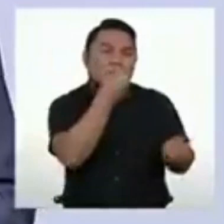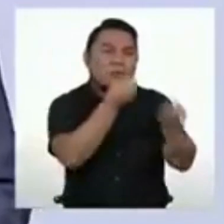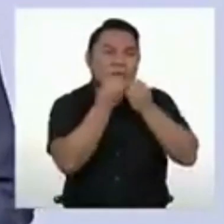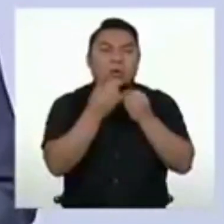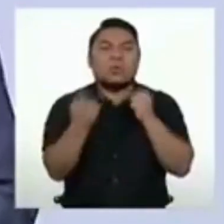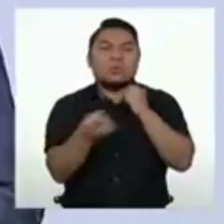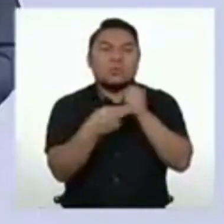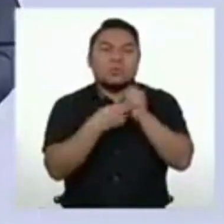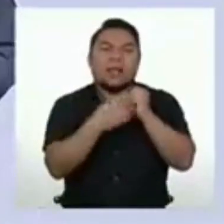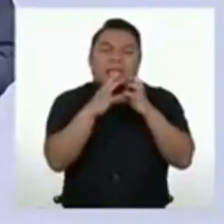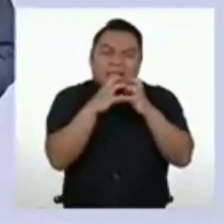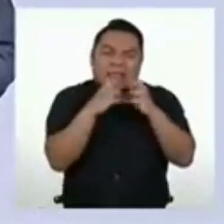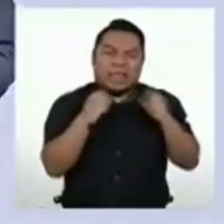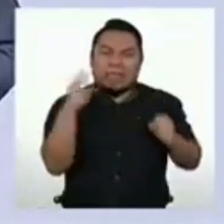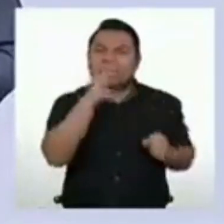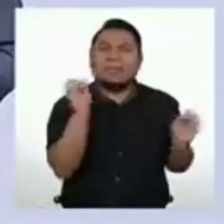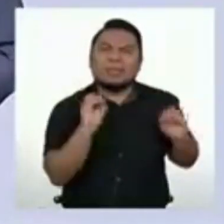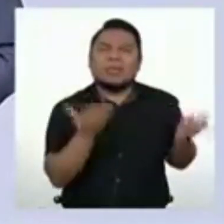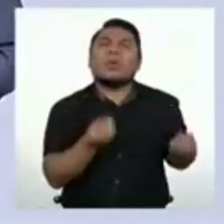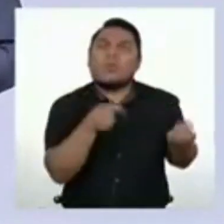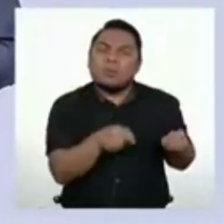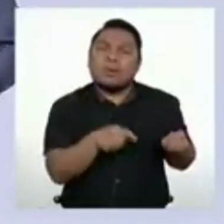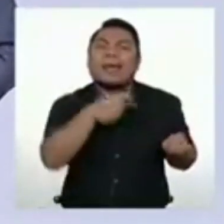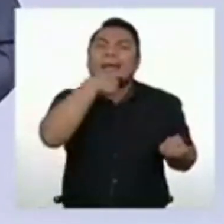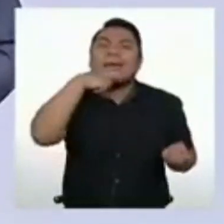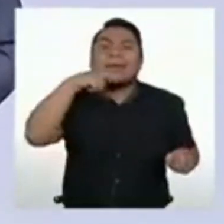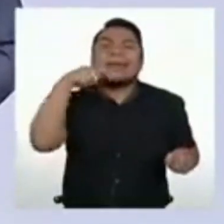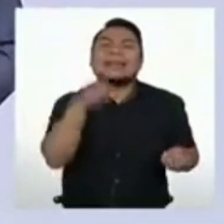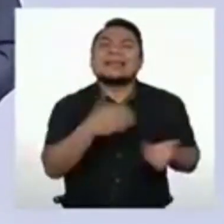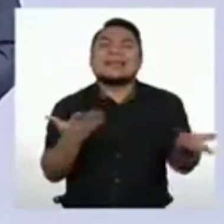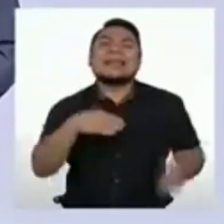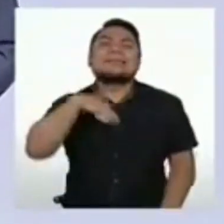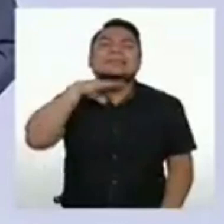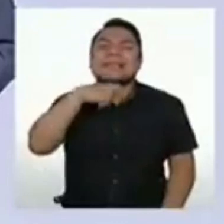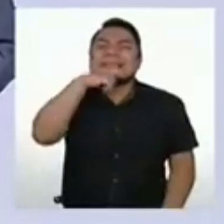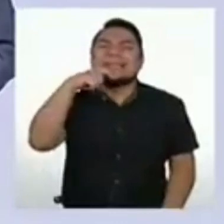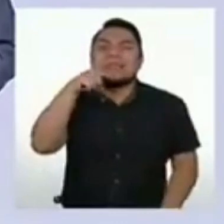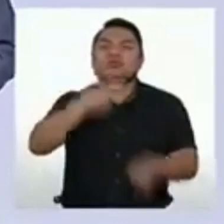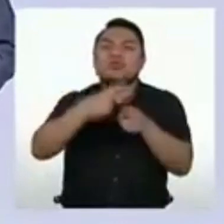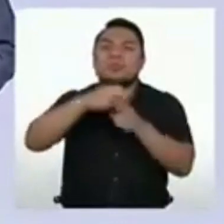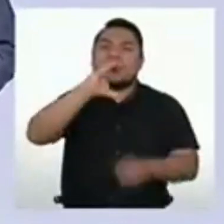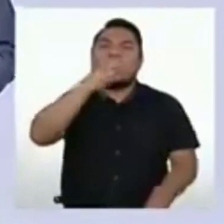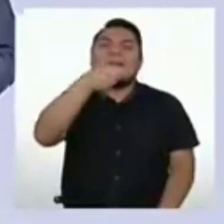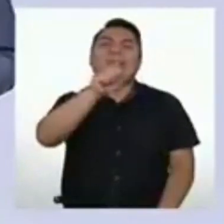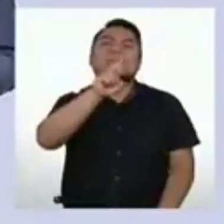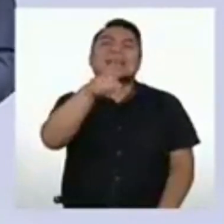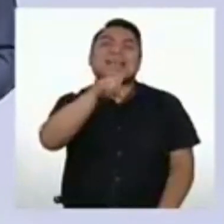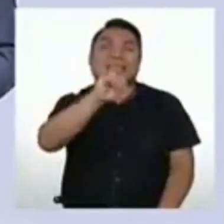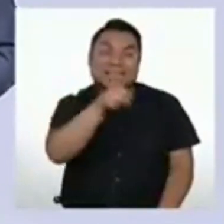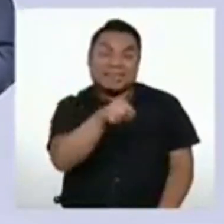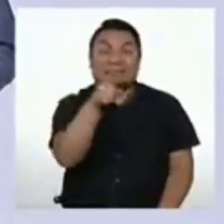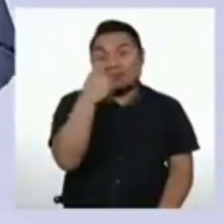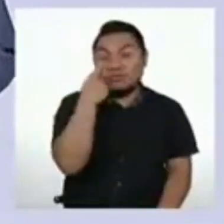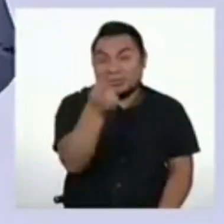pudra. A esta carne seca y salada la conocemos como charqui. Seguro han escuchado hablar de ella, o tal